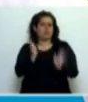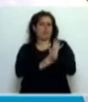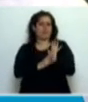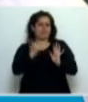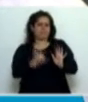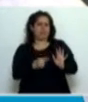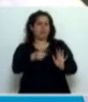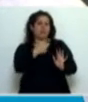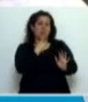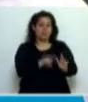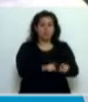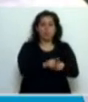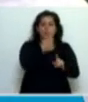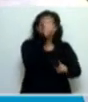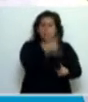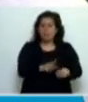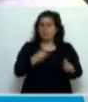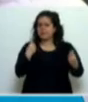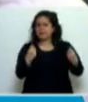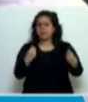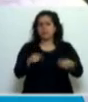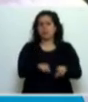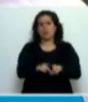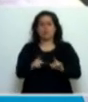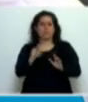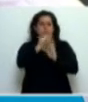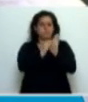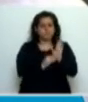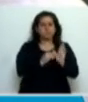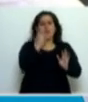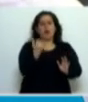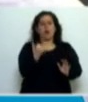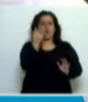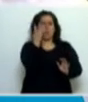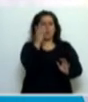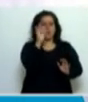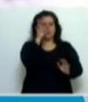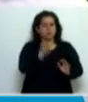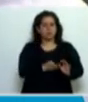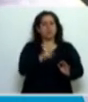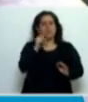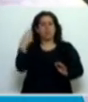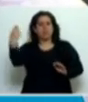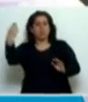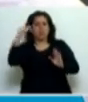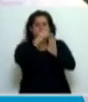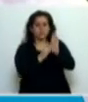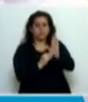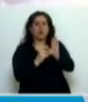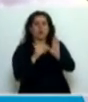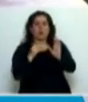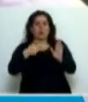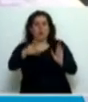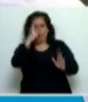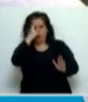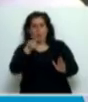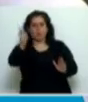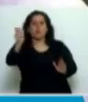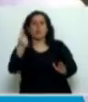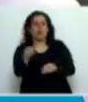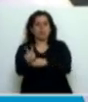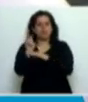en donde solamente tiene previsto y registrado un 40% de los jubilados en juicio para su pronto